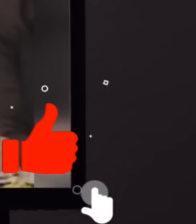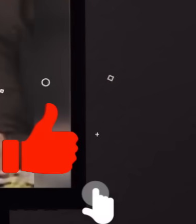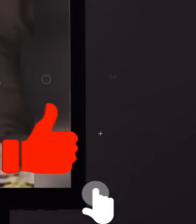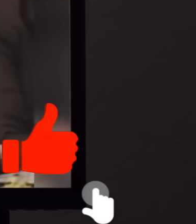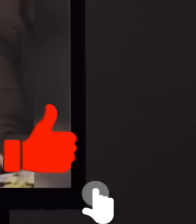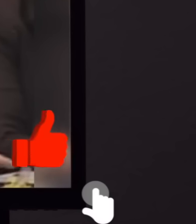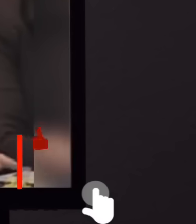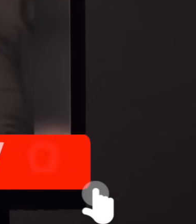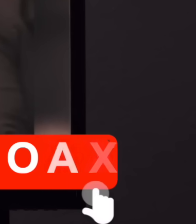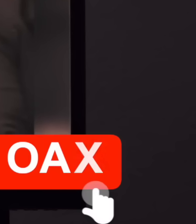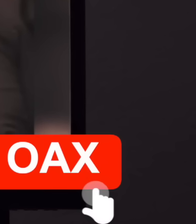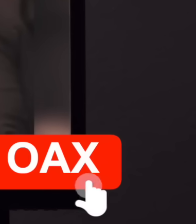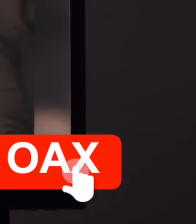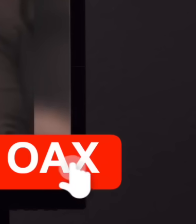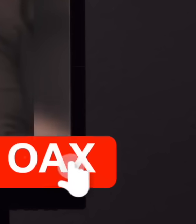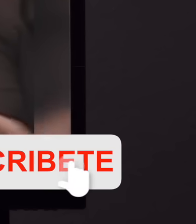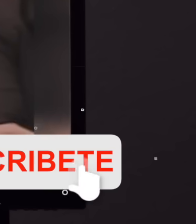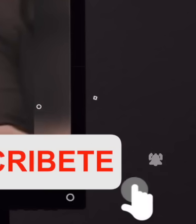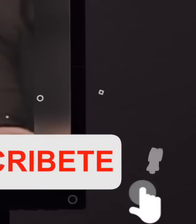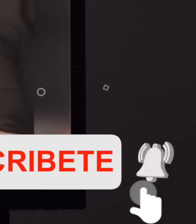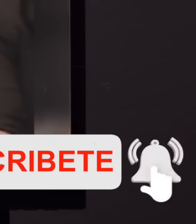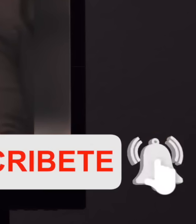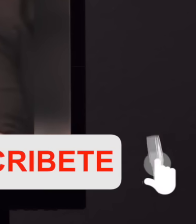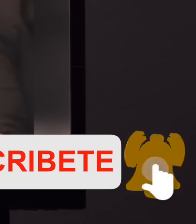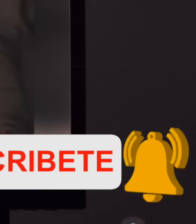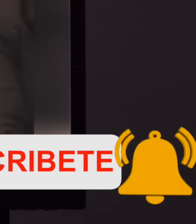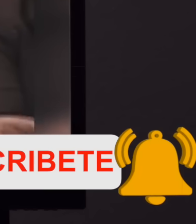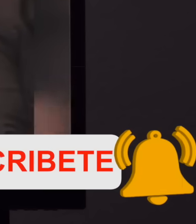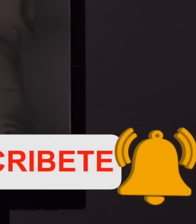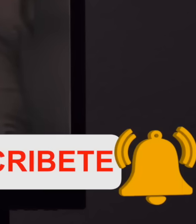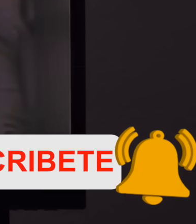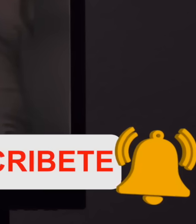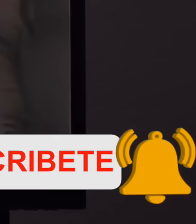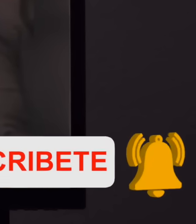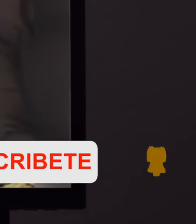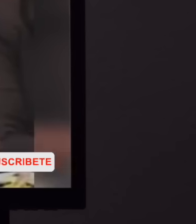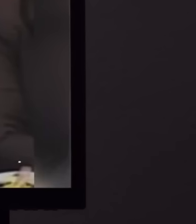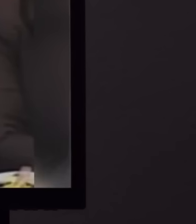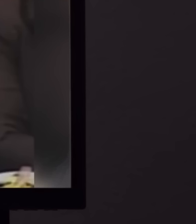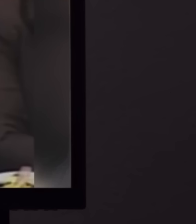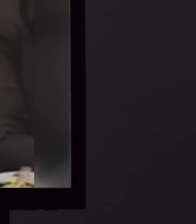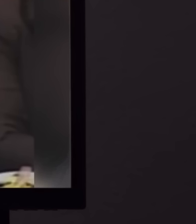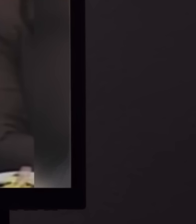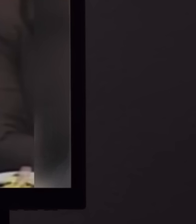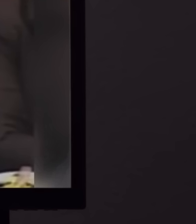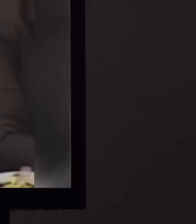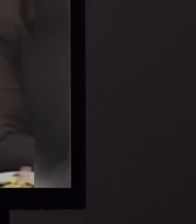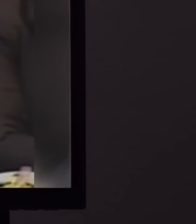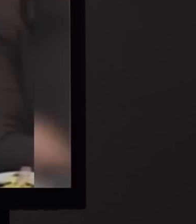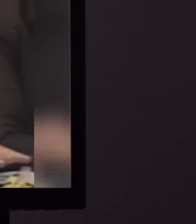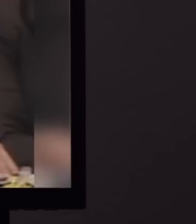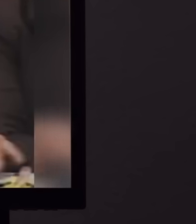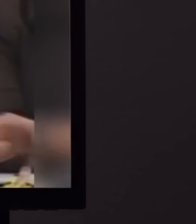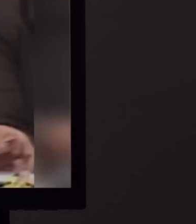reiterada un esquema mediático para buscar generar un desgaste, del cual, reitero, todo mi respeto pleno a su posición y su